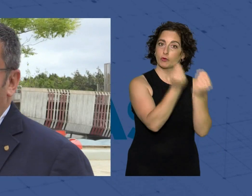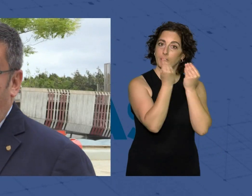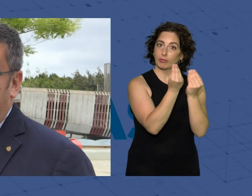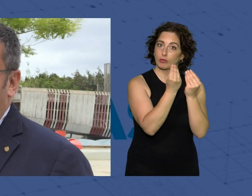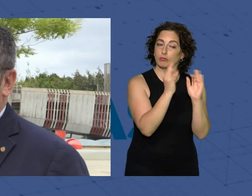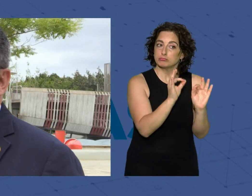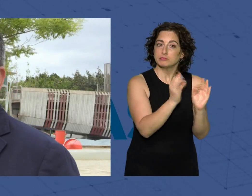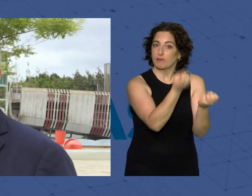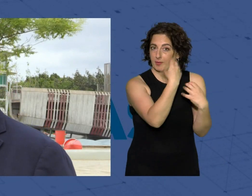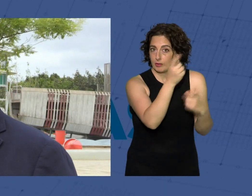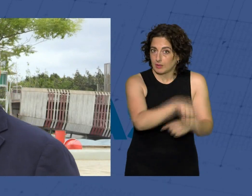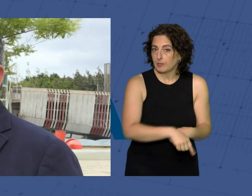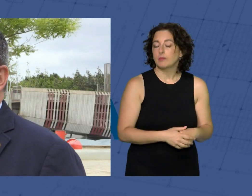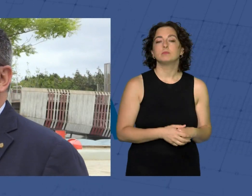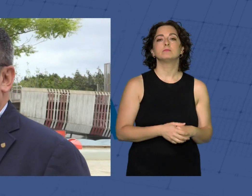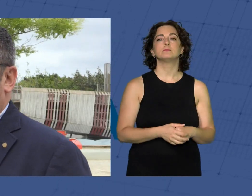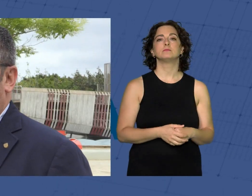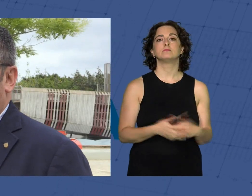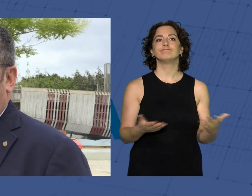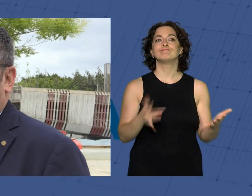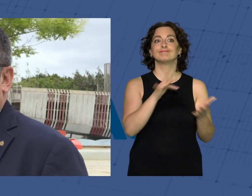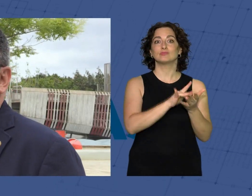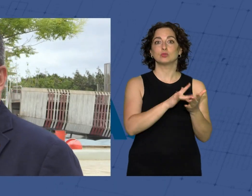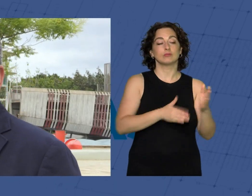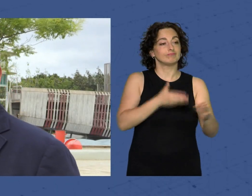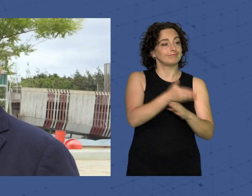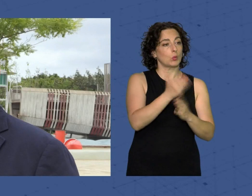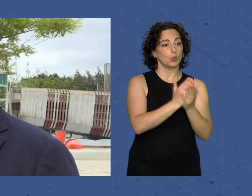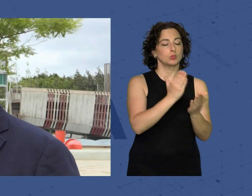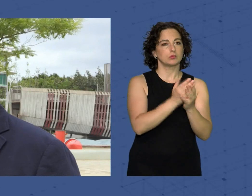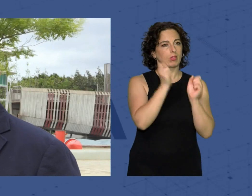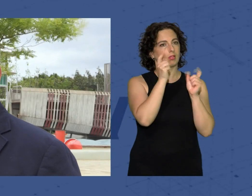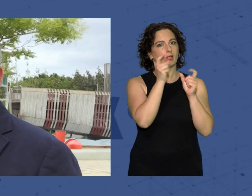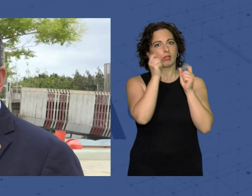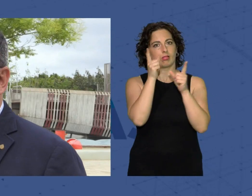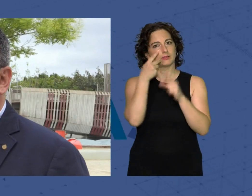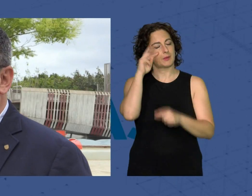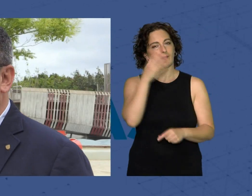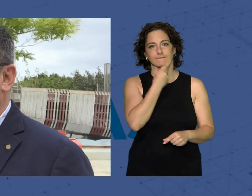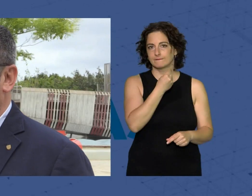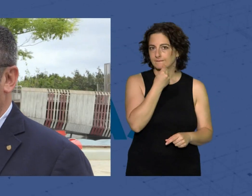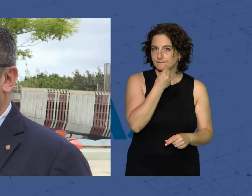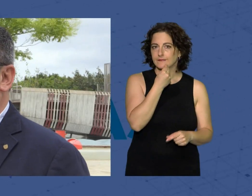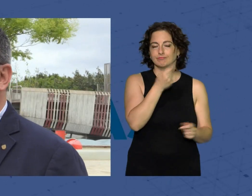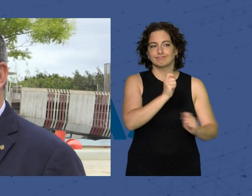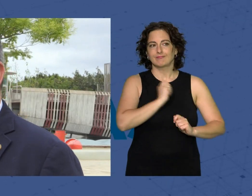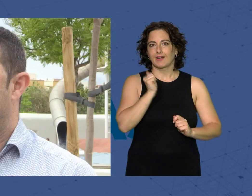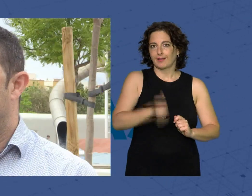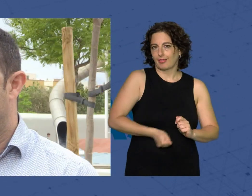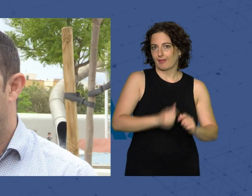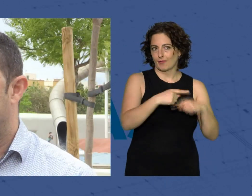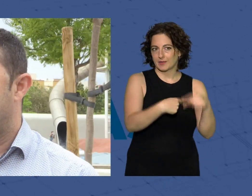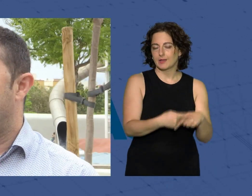había, informativo, y en cuanto asistimos al curso nos dimos cuenta que era una experiencia muy bonita, que era muy enriquecedora para la familia.